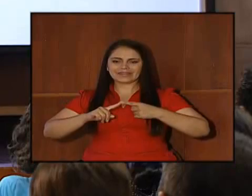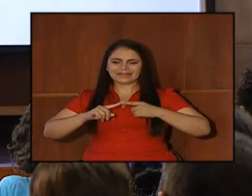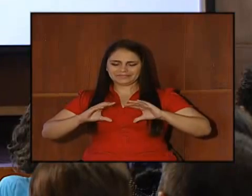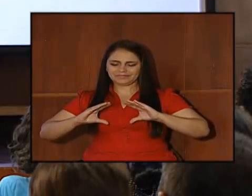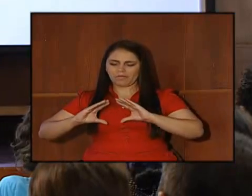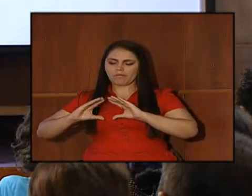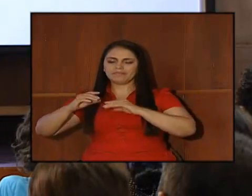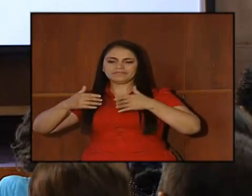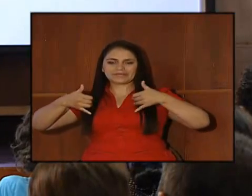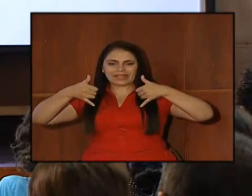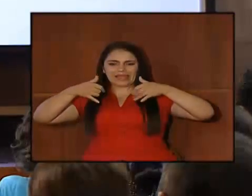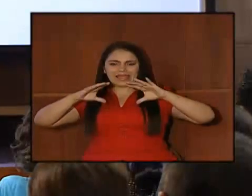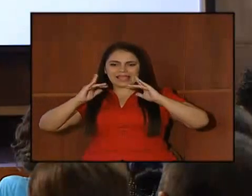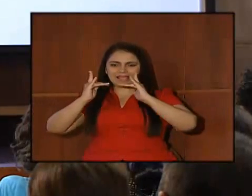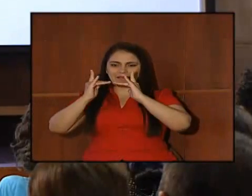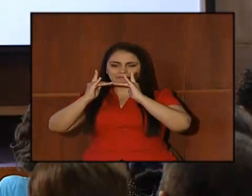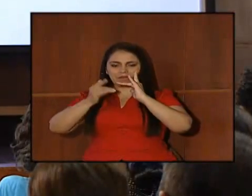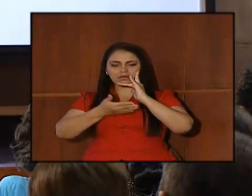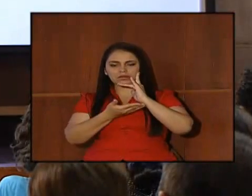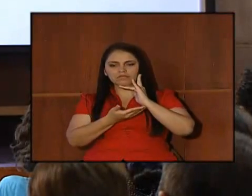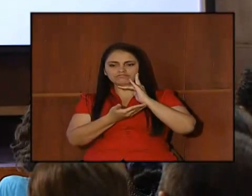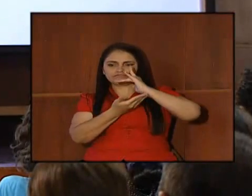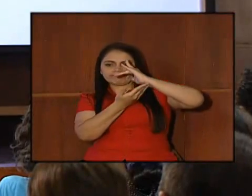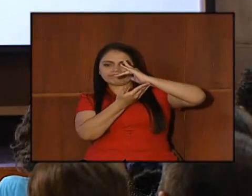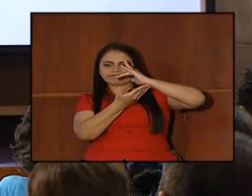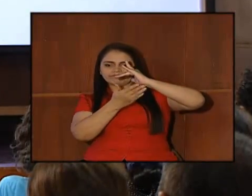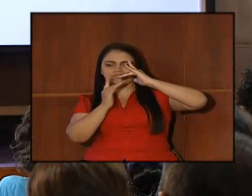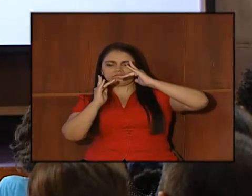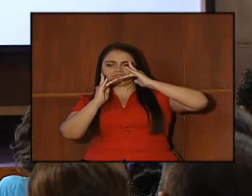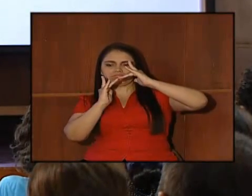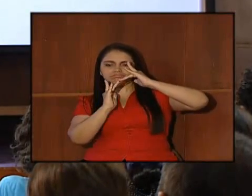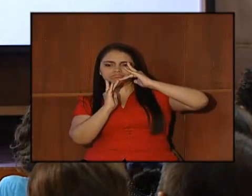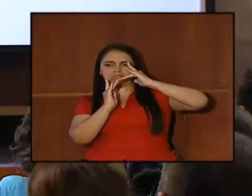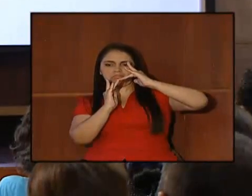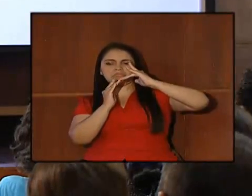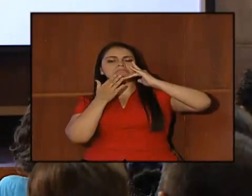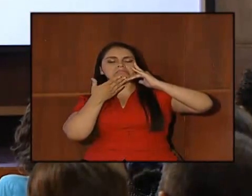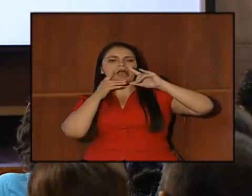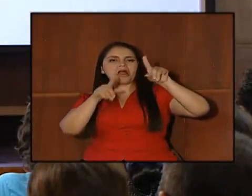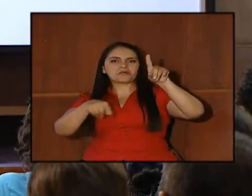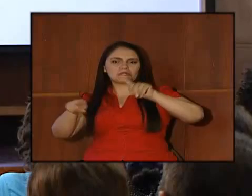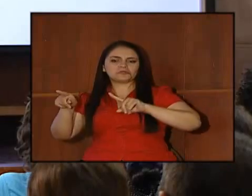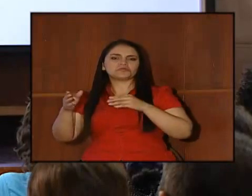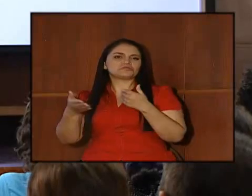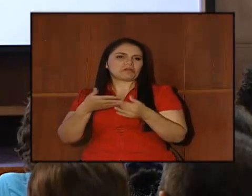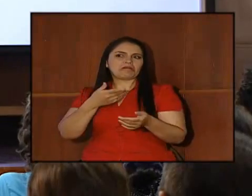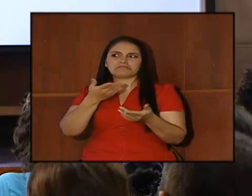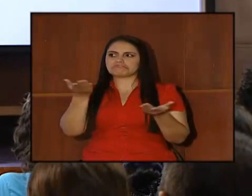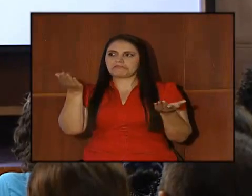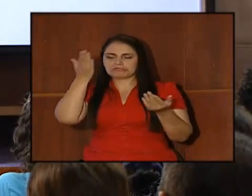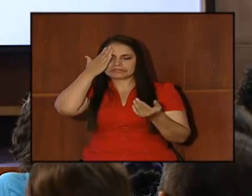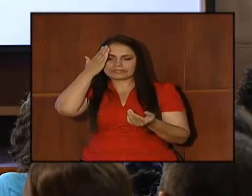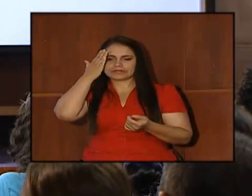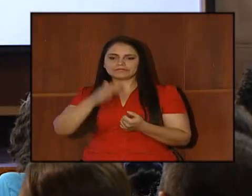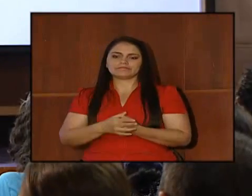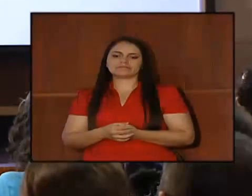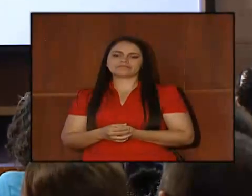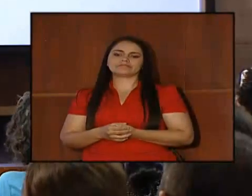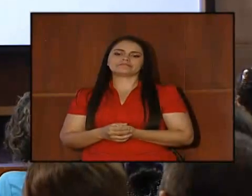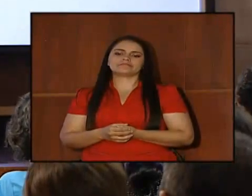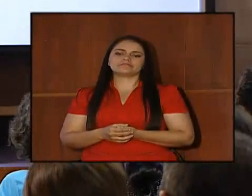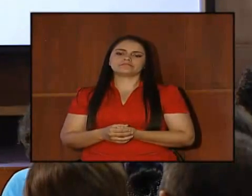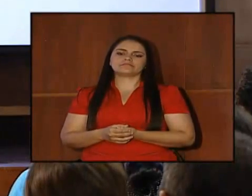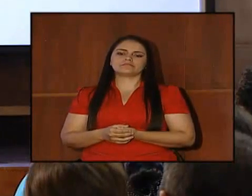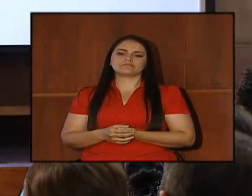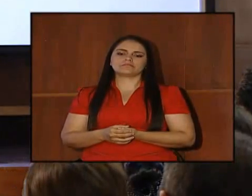arriba de la parte de la cabecera en 2 adobes, ¿cierto? O en 2 bloques. El problema es que el